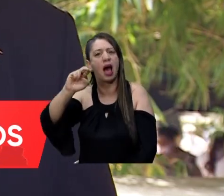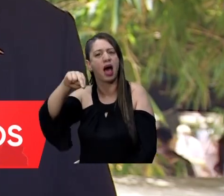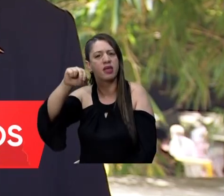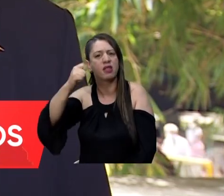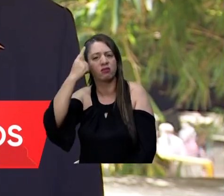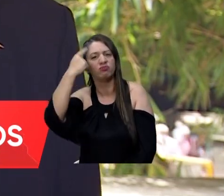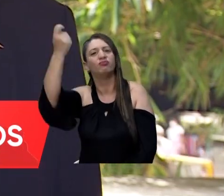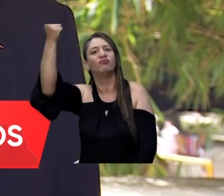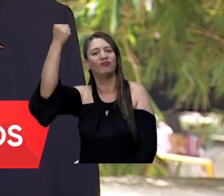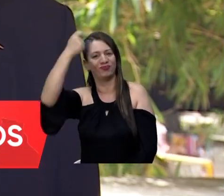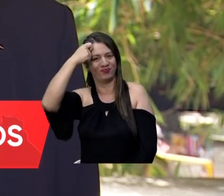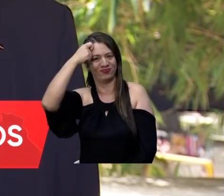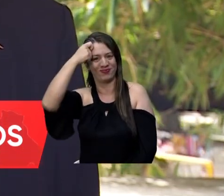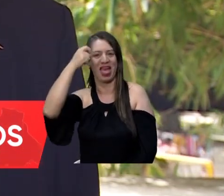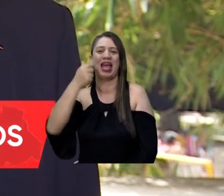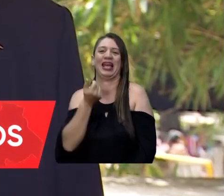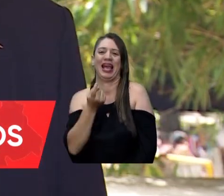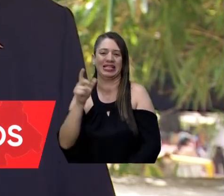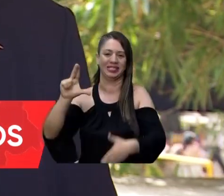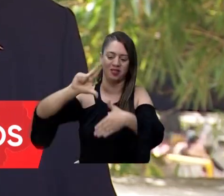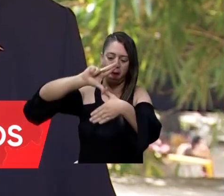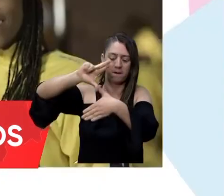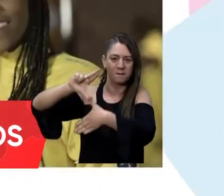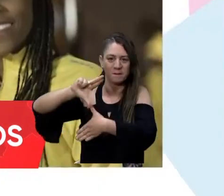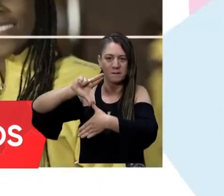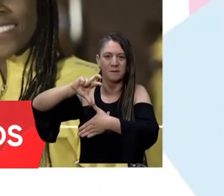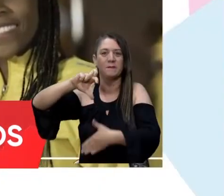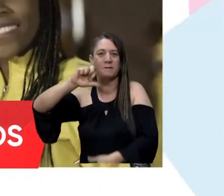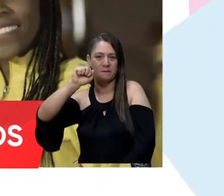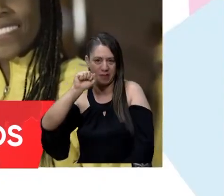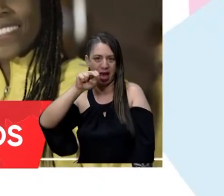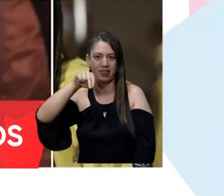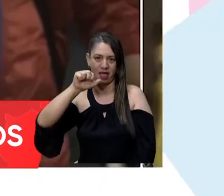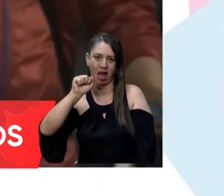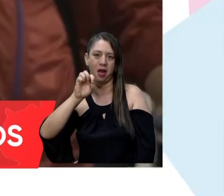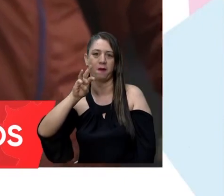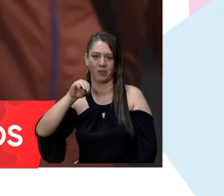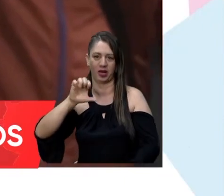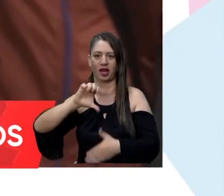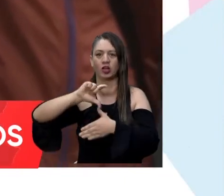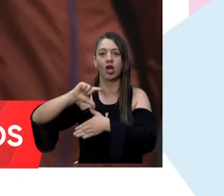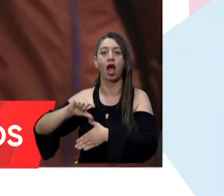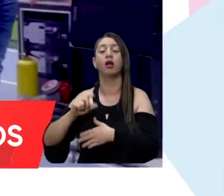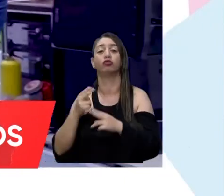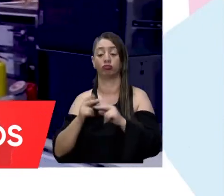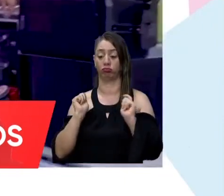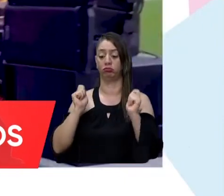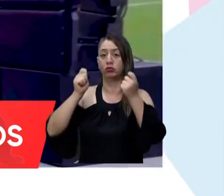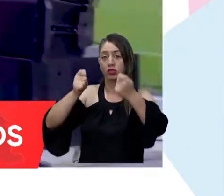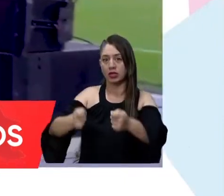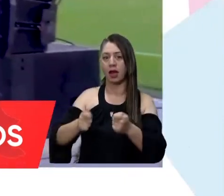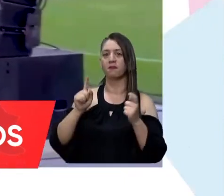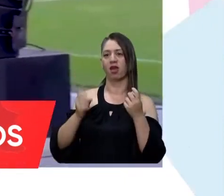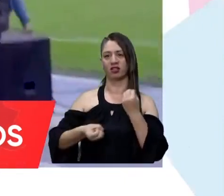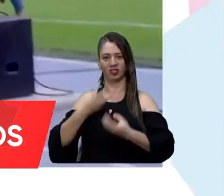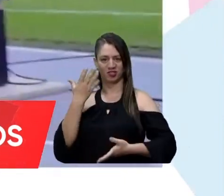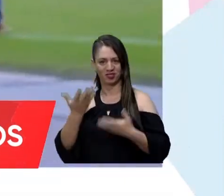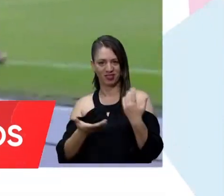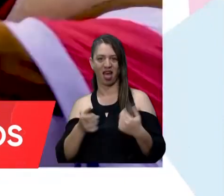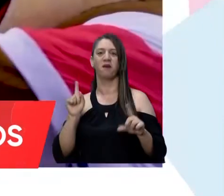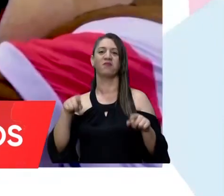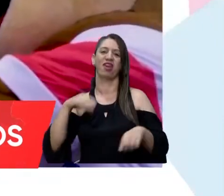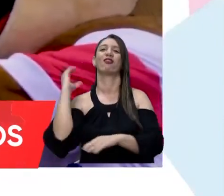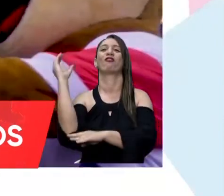recordación con los Juegos Panamericanos, con Panam. Su nombre fue elegido por representar además una expresión popular por